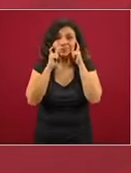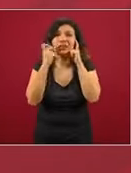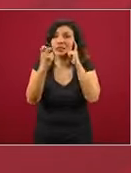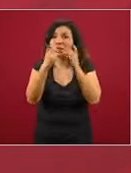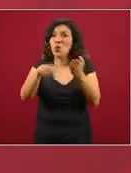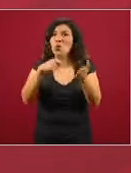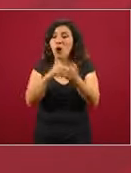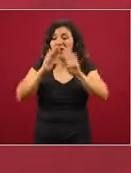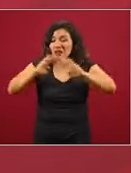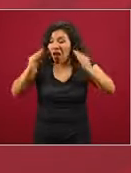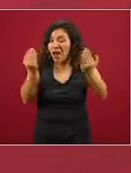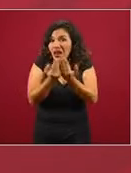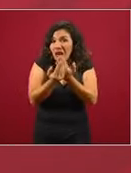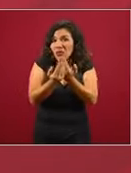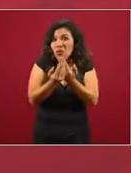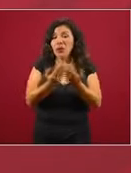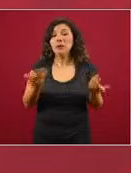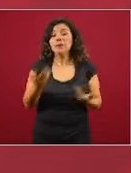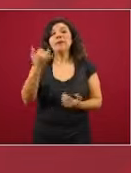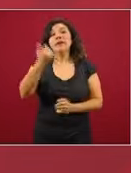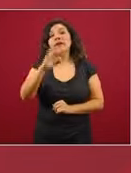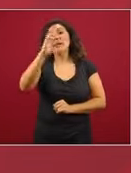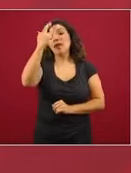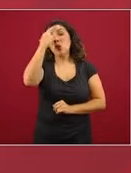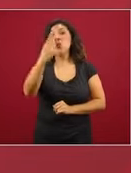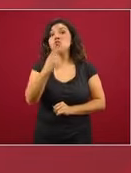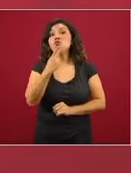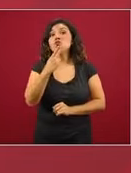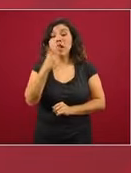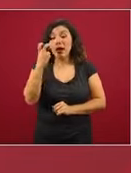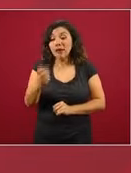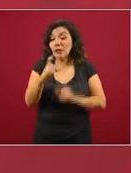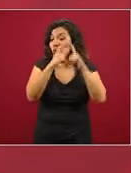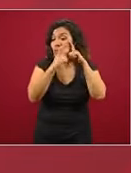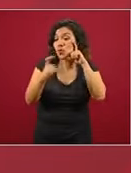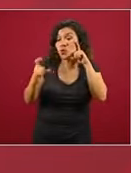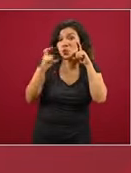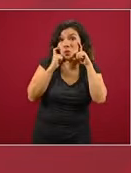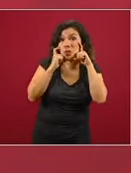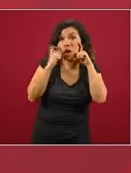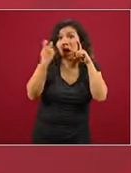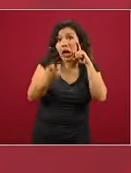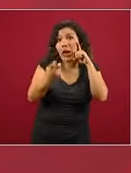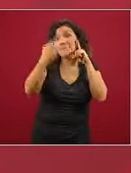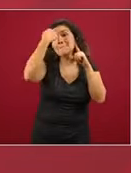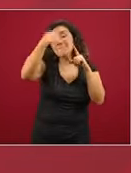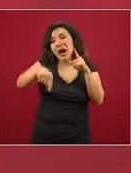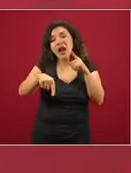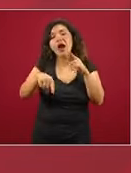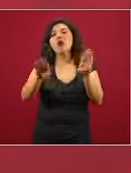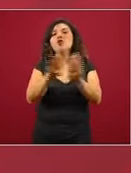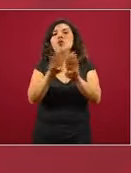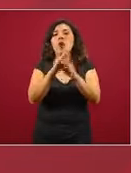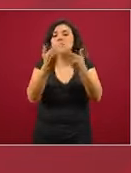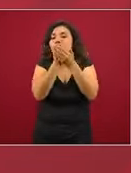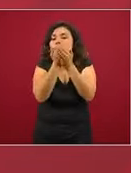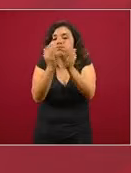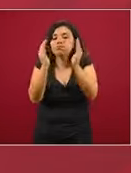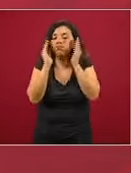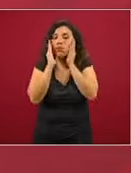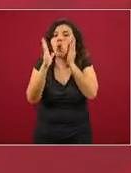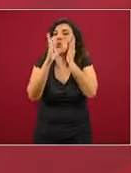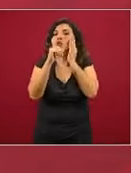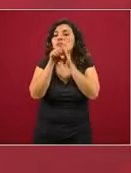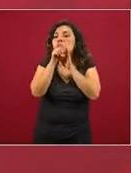de espacios cerrados, y recordar que la utilidad fundamental del cubrebocas es interferir con la salida